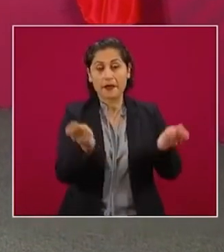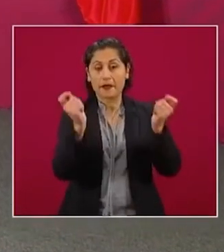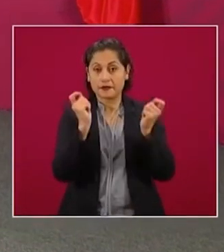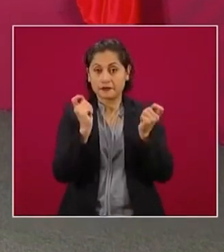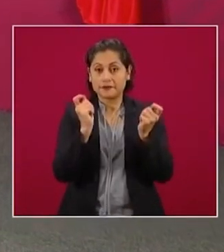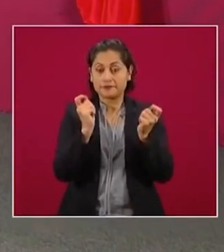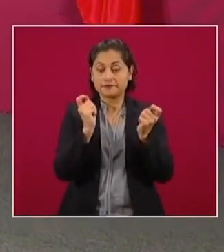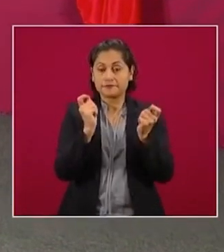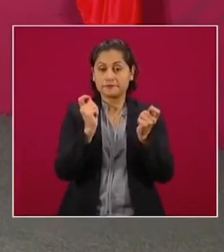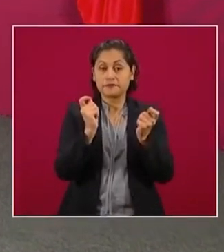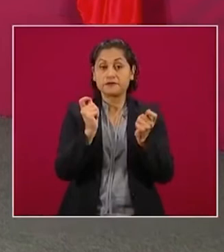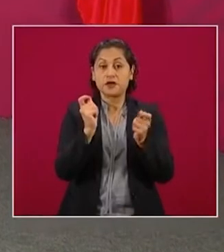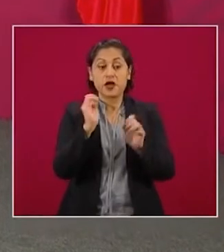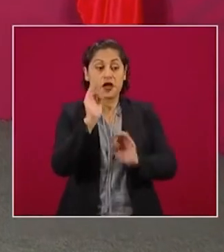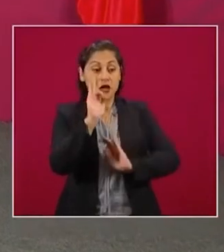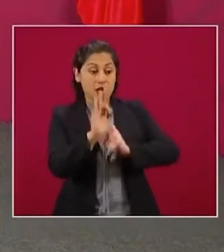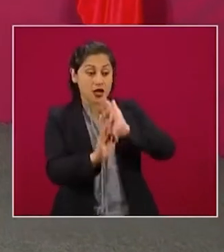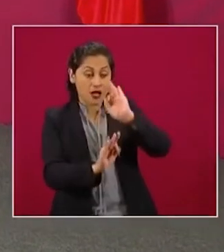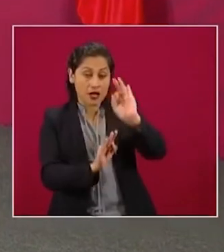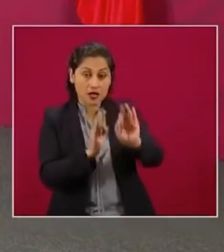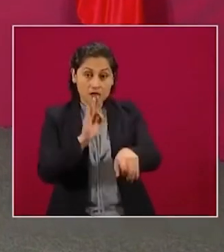Atención médica y medicamentos gratuitos.